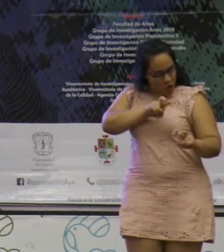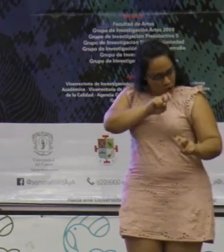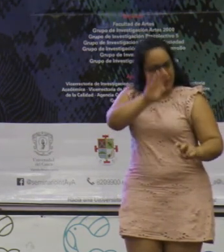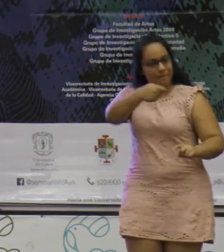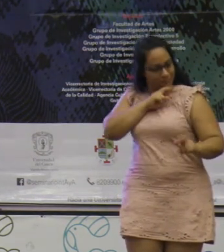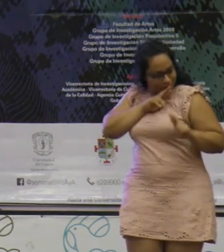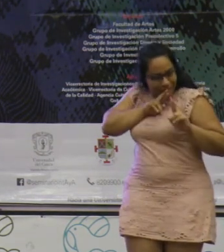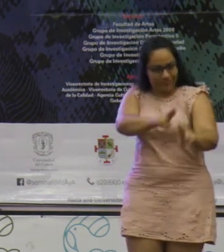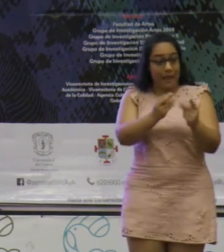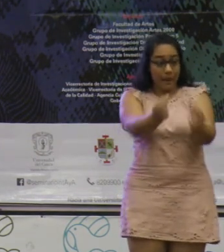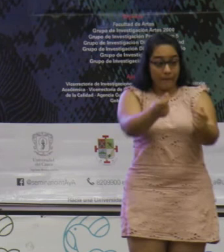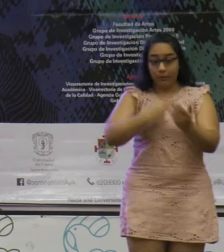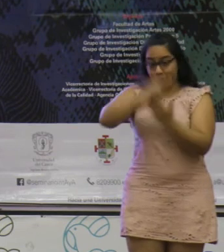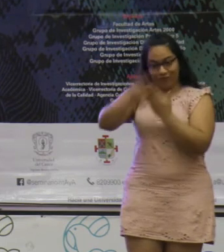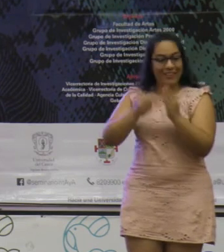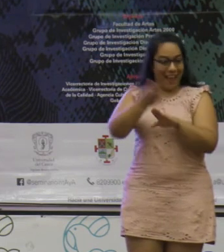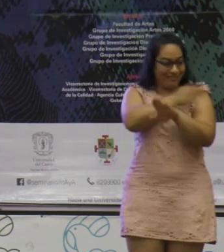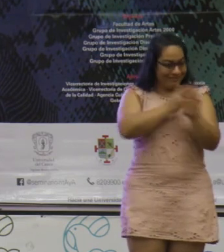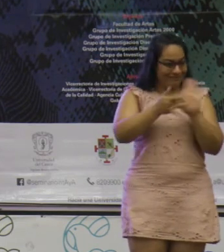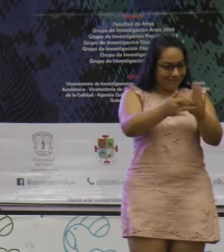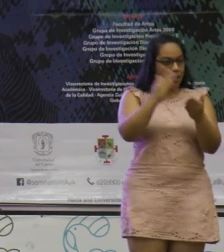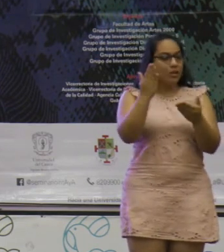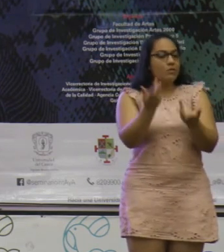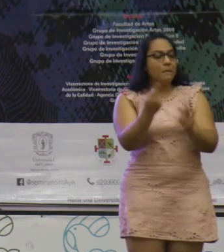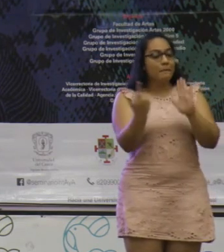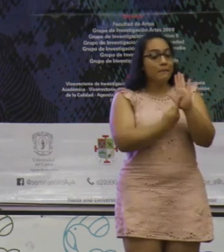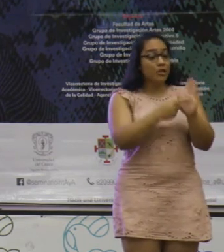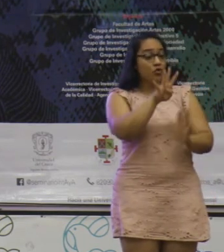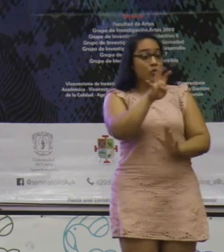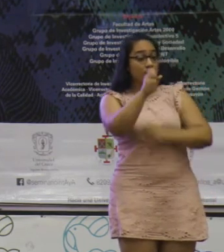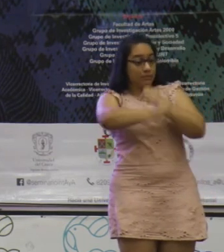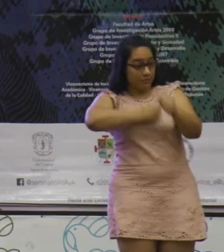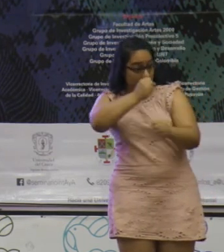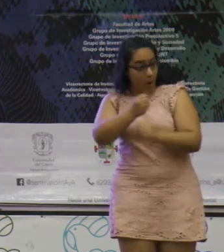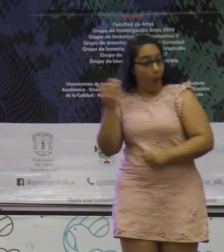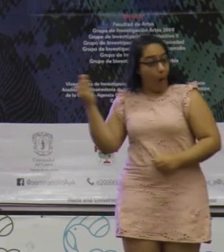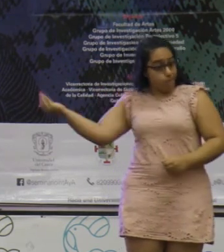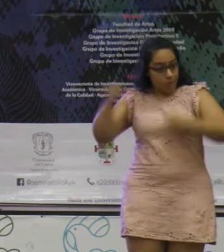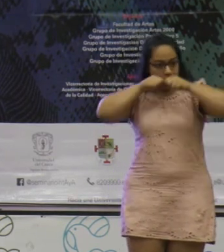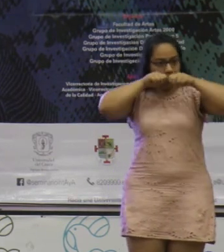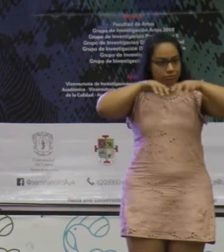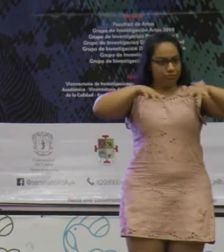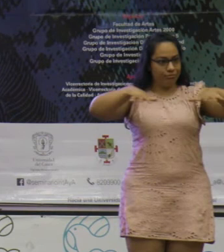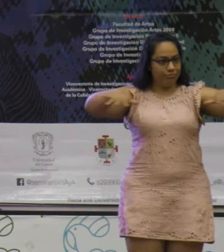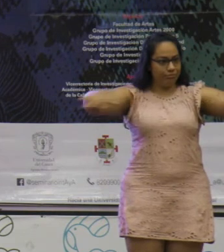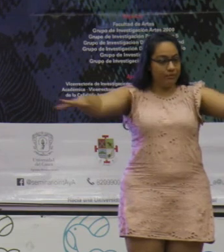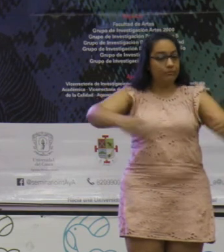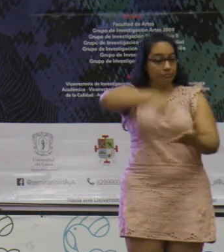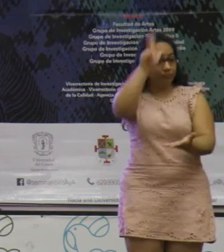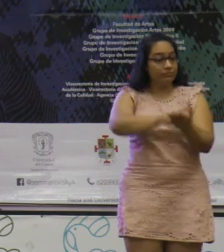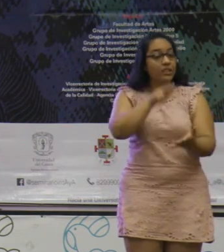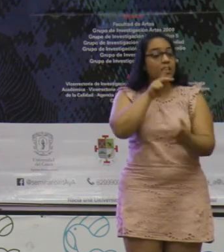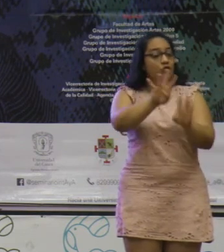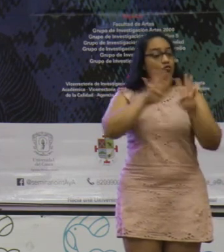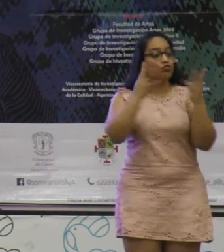Voy a irme un poquito más rápido. Este es el proyecto que quería mostrarles. Este es un libro de 1900. Es un libro que circuló, aprobado por el Congreso de los